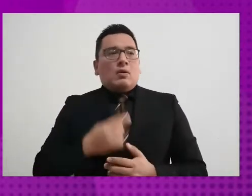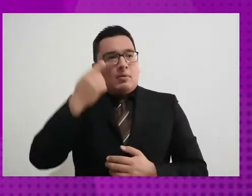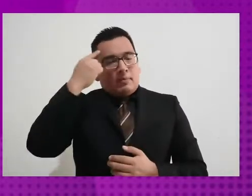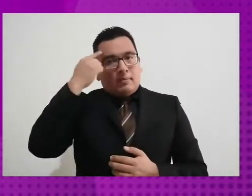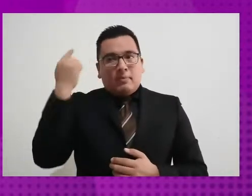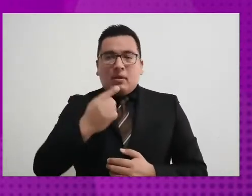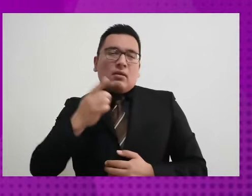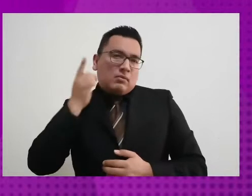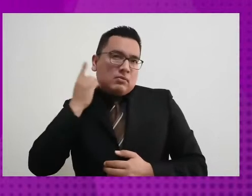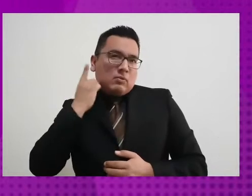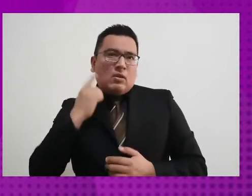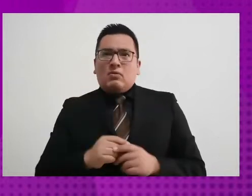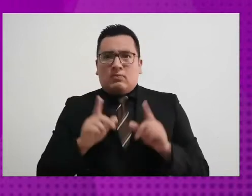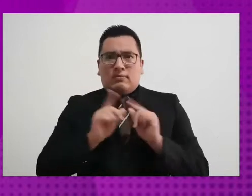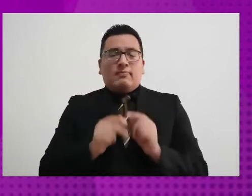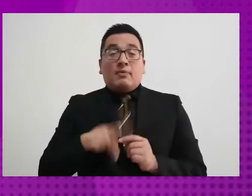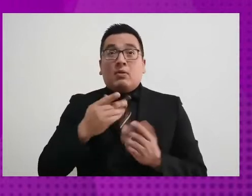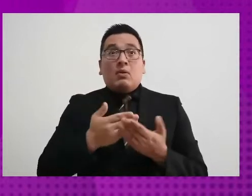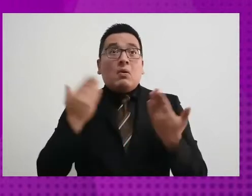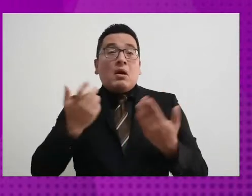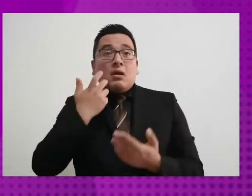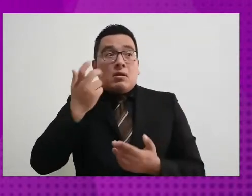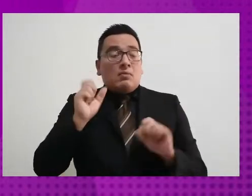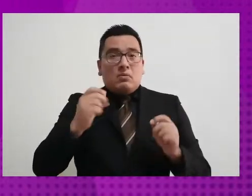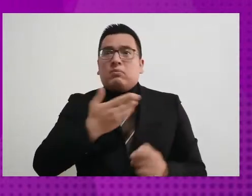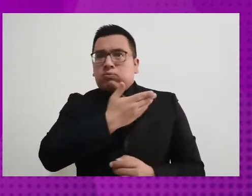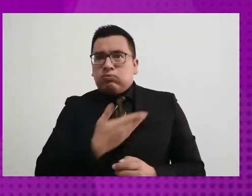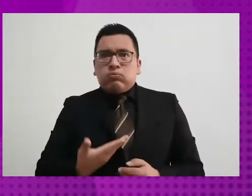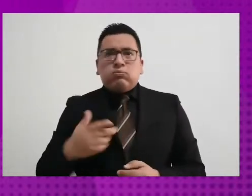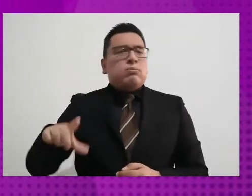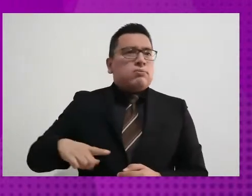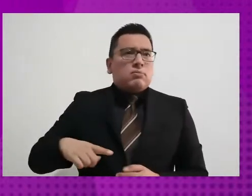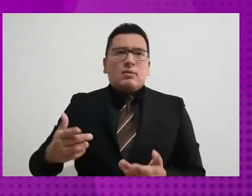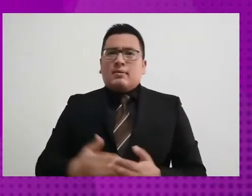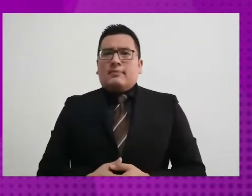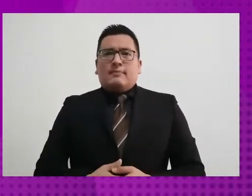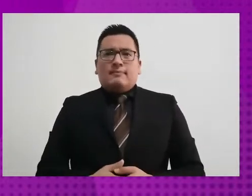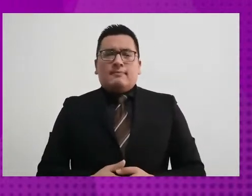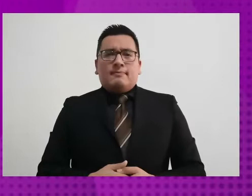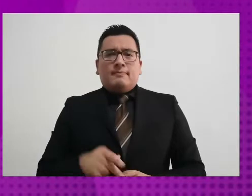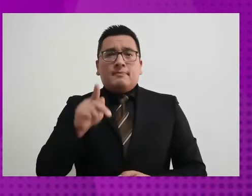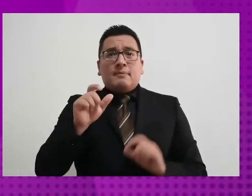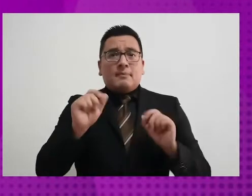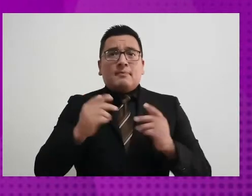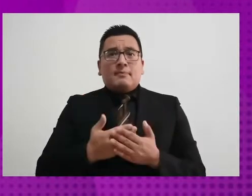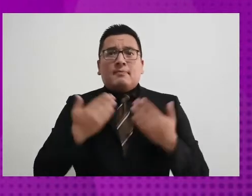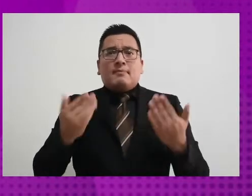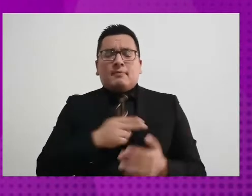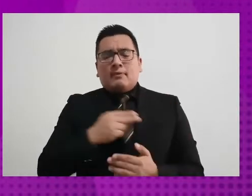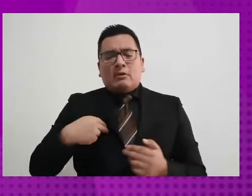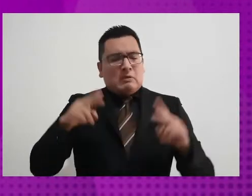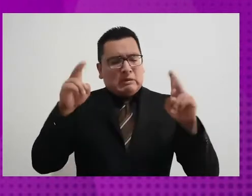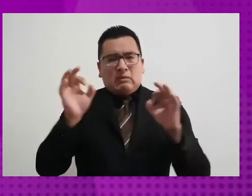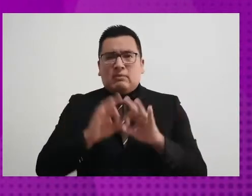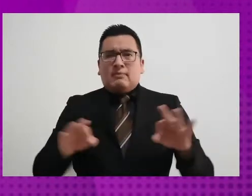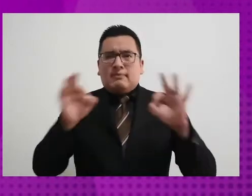a los congresos estatales y el Congreso de la Unión. Hablamos aquí de paridad horizontal, paridad vertical, pero también un tema que nos parecía